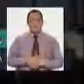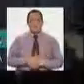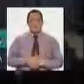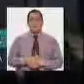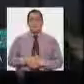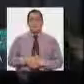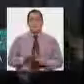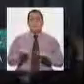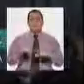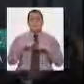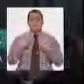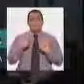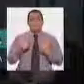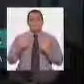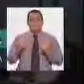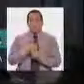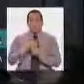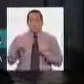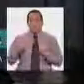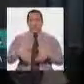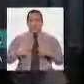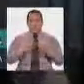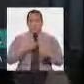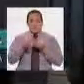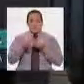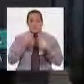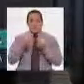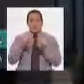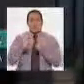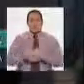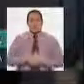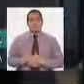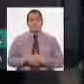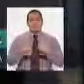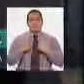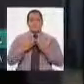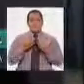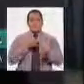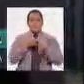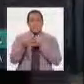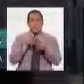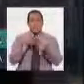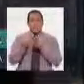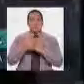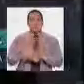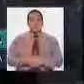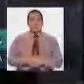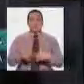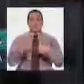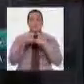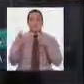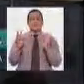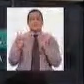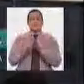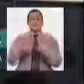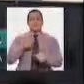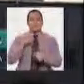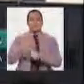Sí, sin perjuicio de que mis colegas también puedan intervenir, quiero decirles que es una reunión de